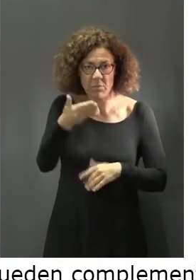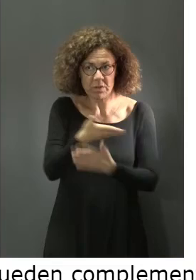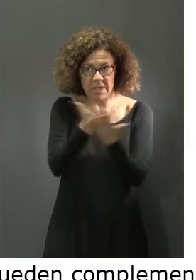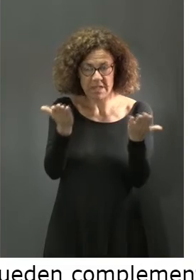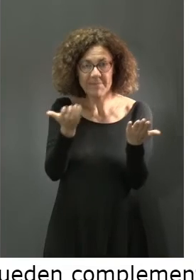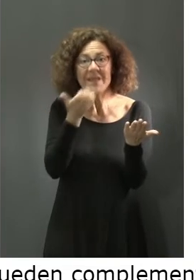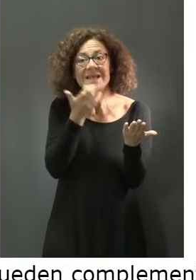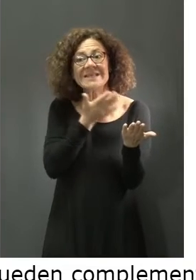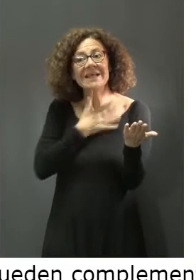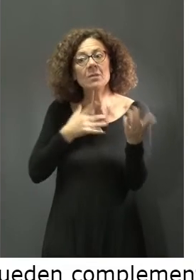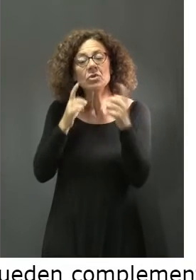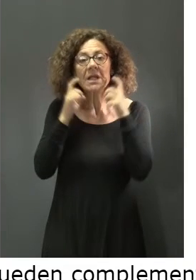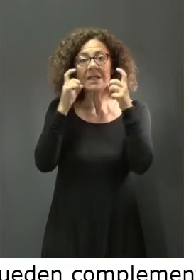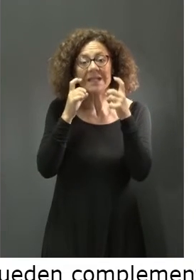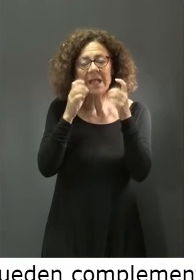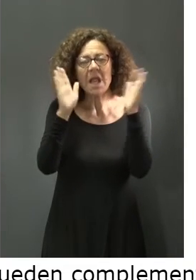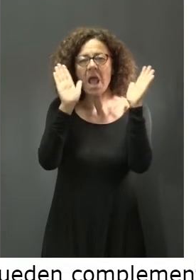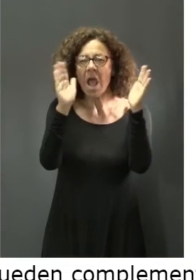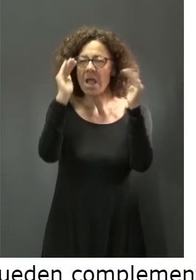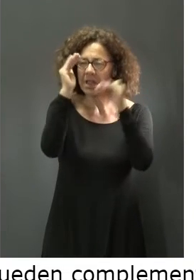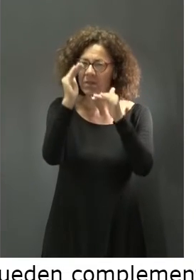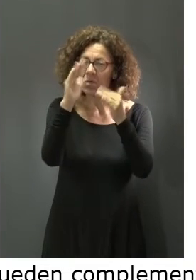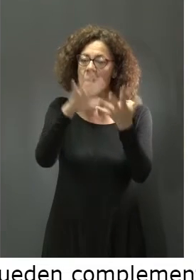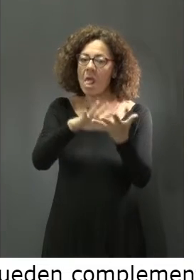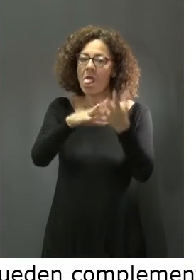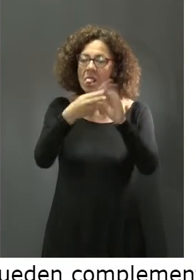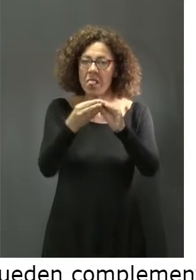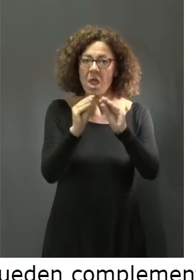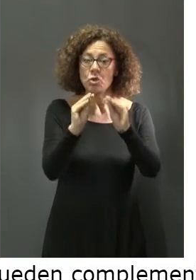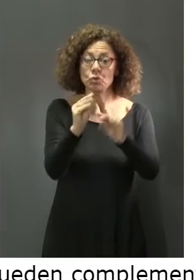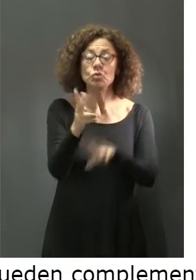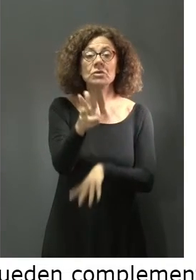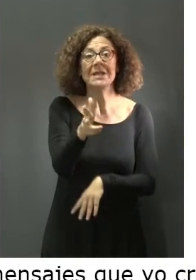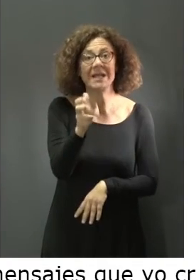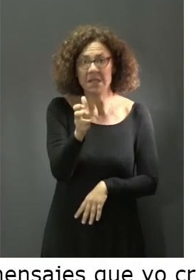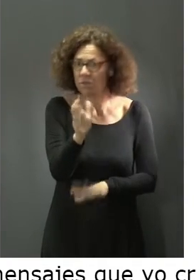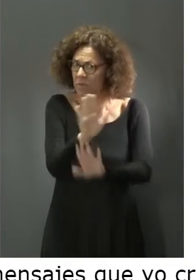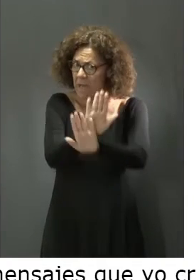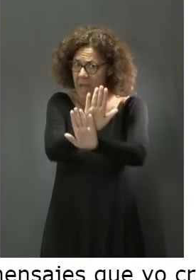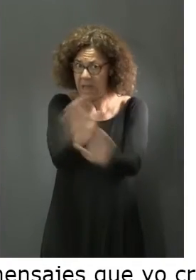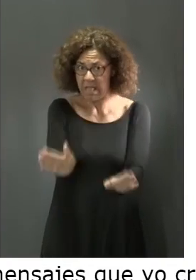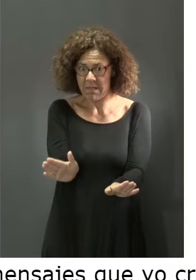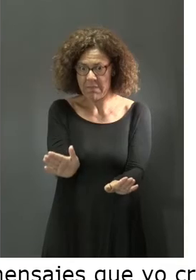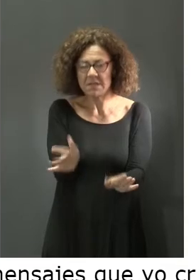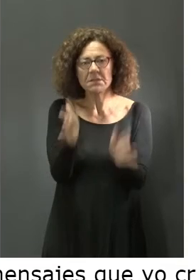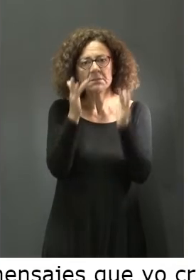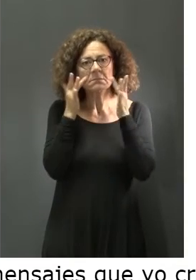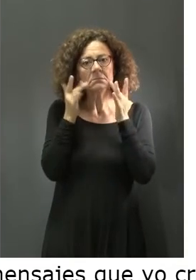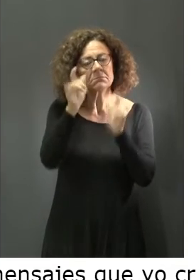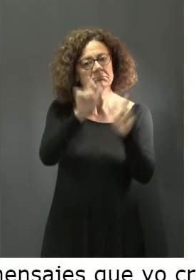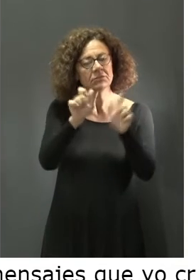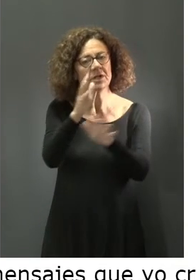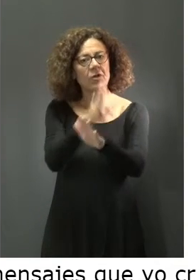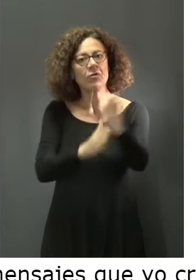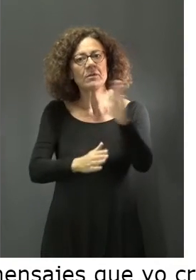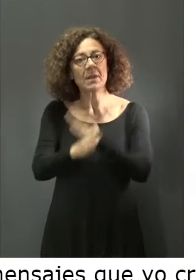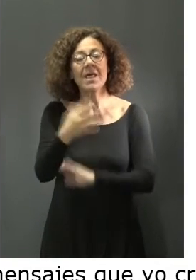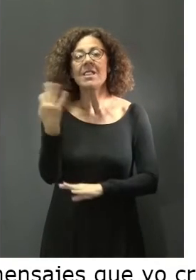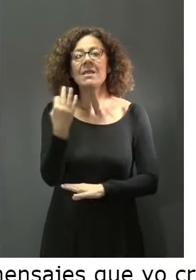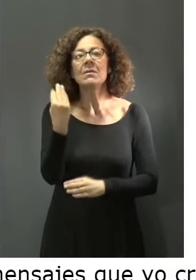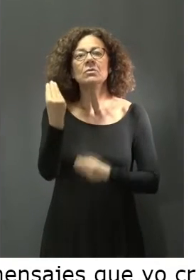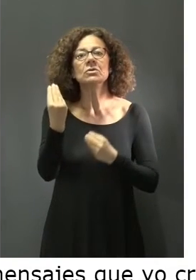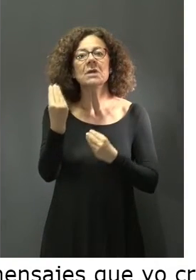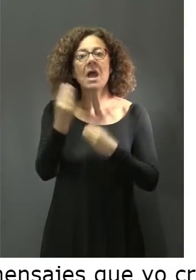queremos procurar una atención adecuada a sus derechos, ni más ni menos, de las personas con discapacidad, debemos